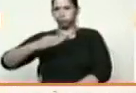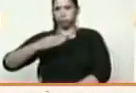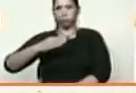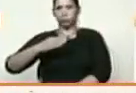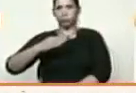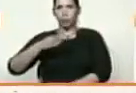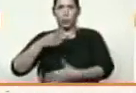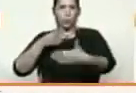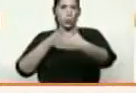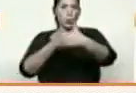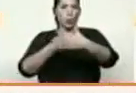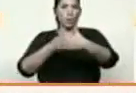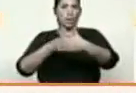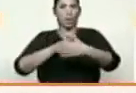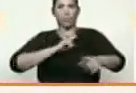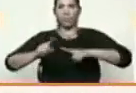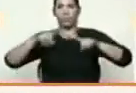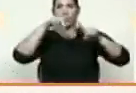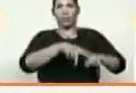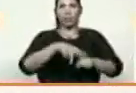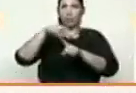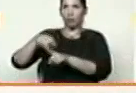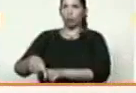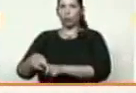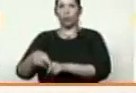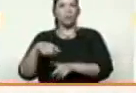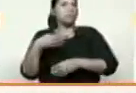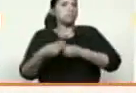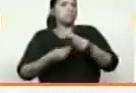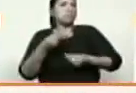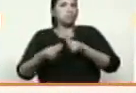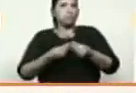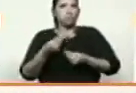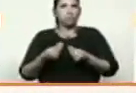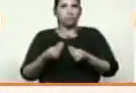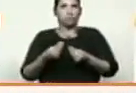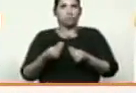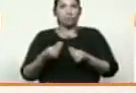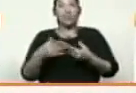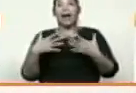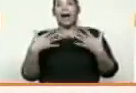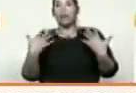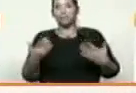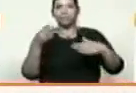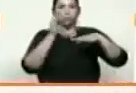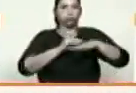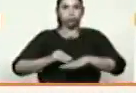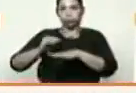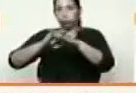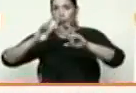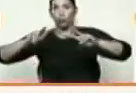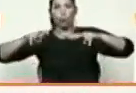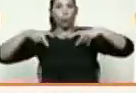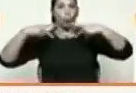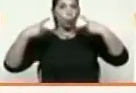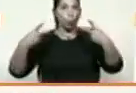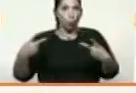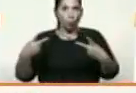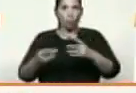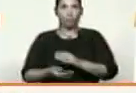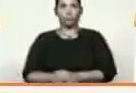contra la dictadura trae como consecuencia una convocatoria que dura un promedio